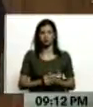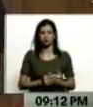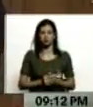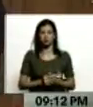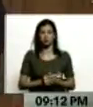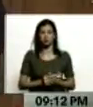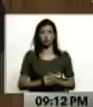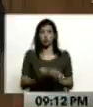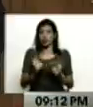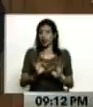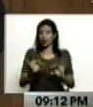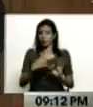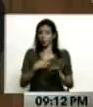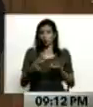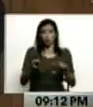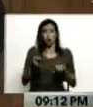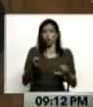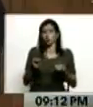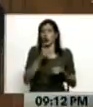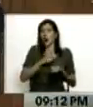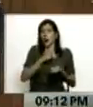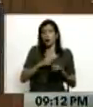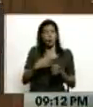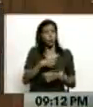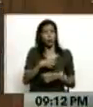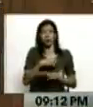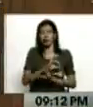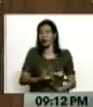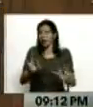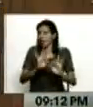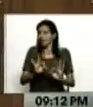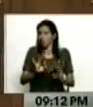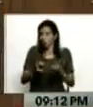dado Ya nadie lo puede